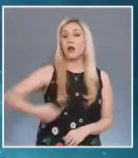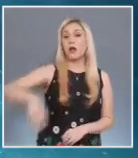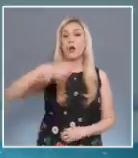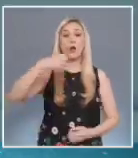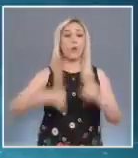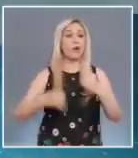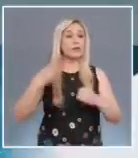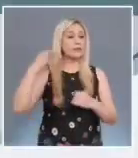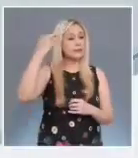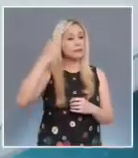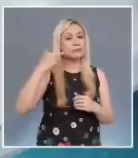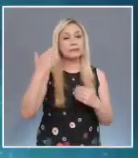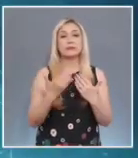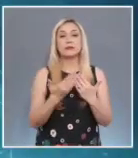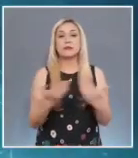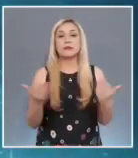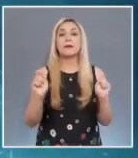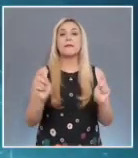social.